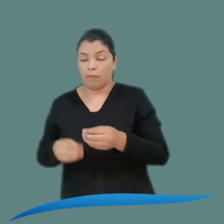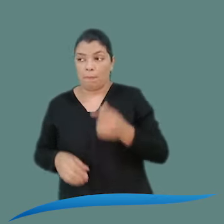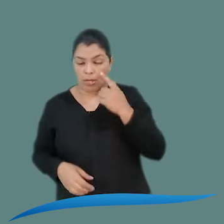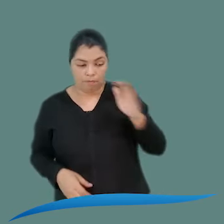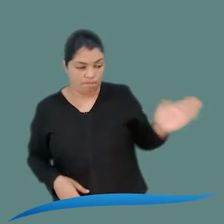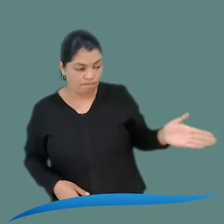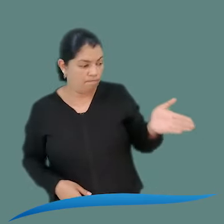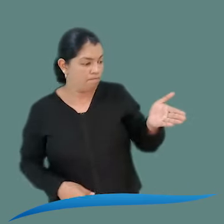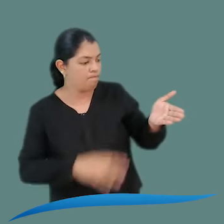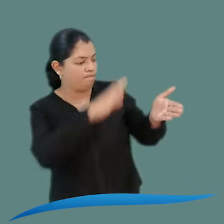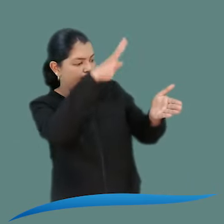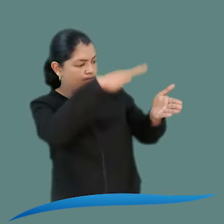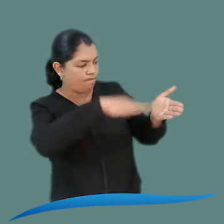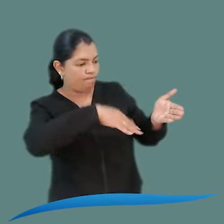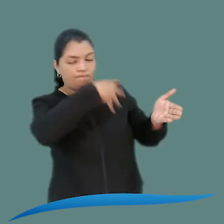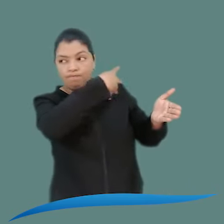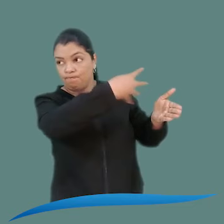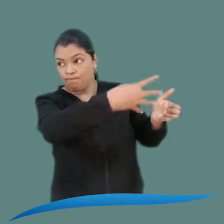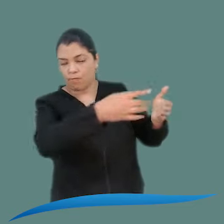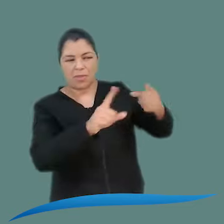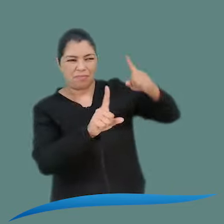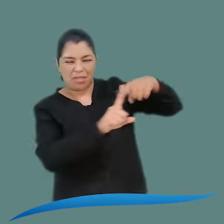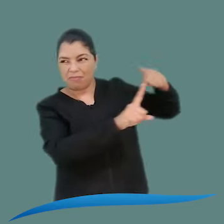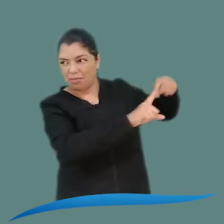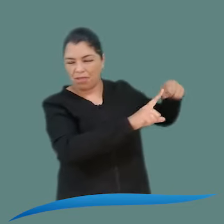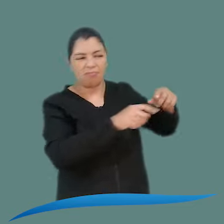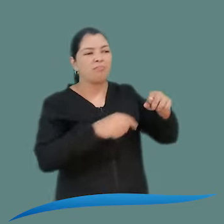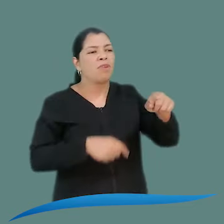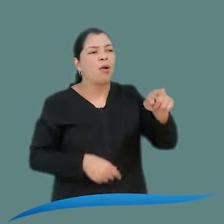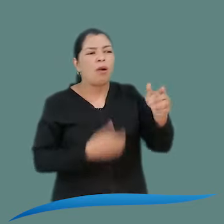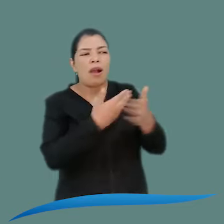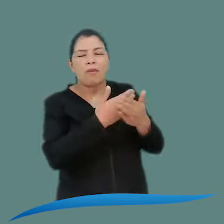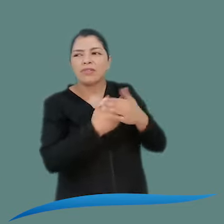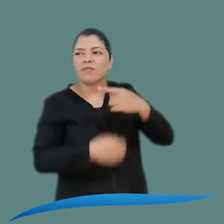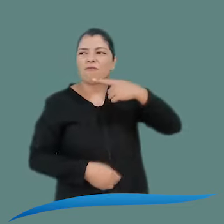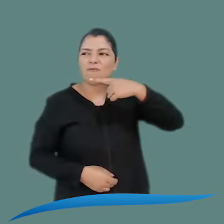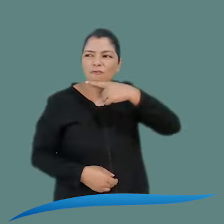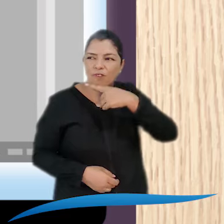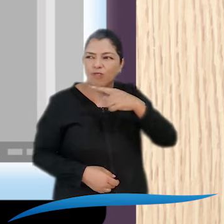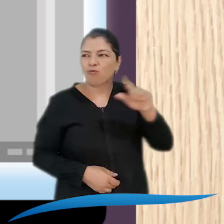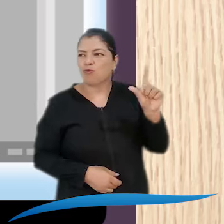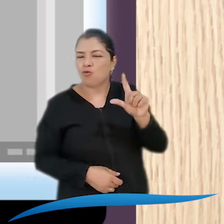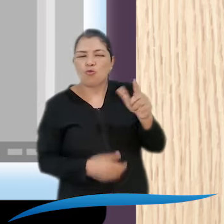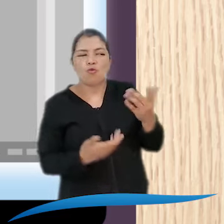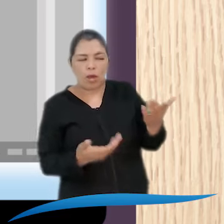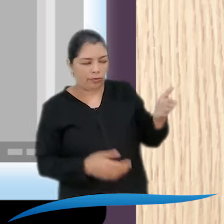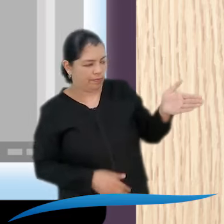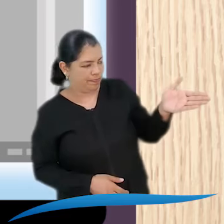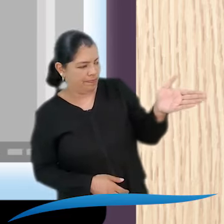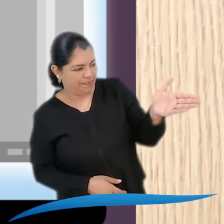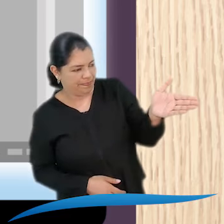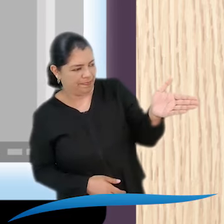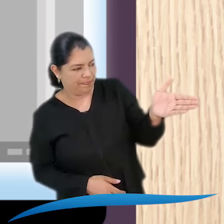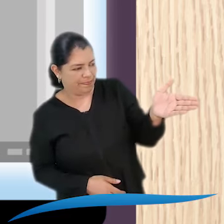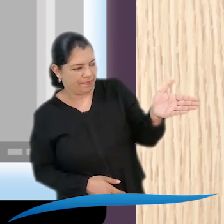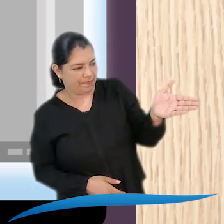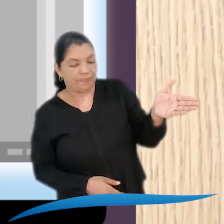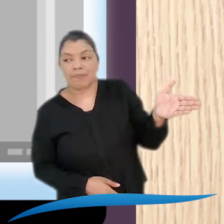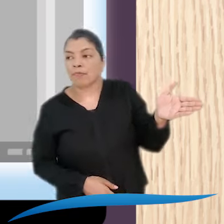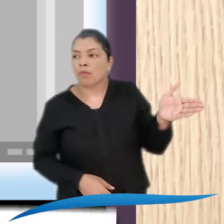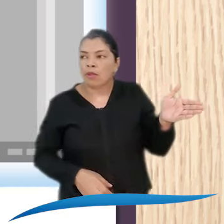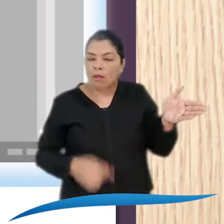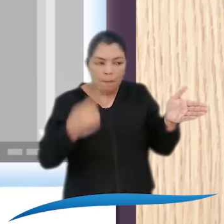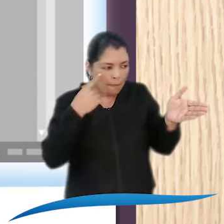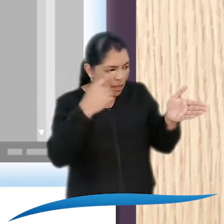los integrantes del comité, necesitamos un calendario o almanaque con los días festivos. Todos se concentran en el calendario de la